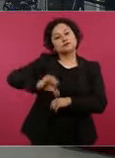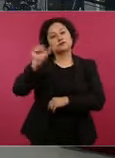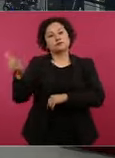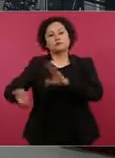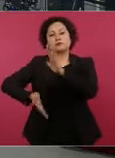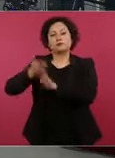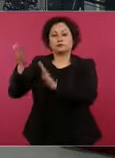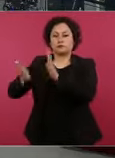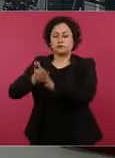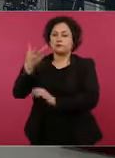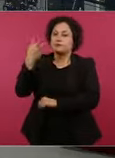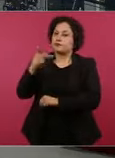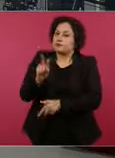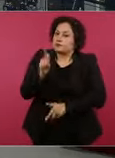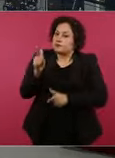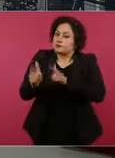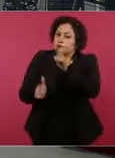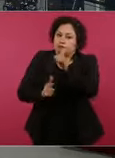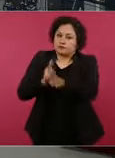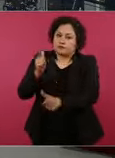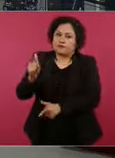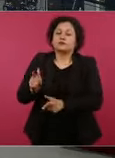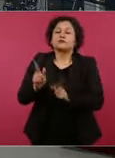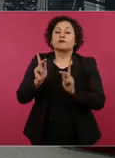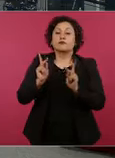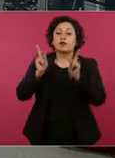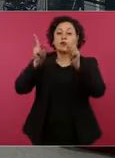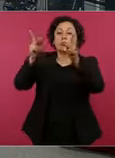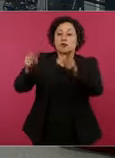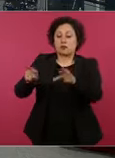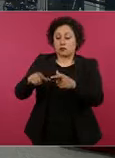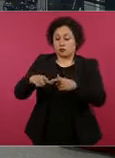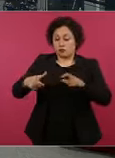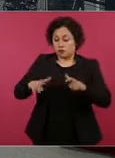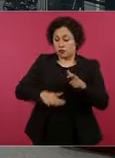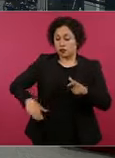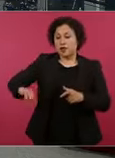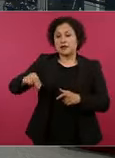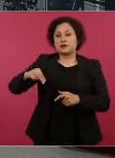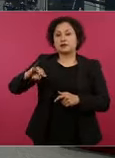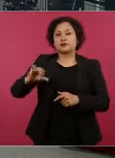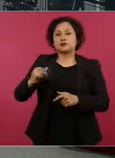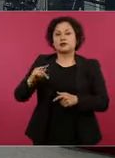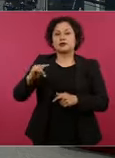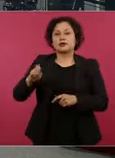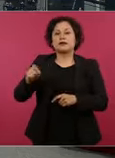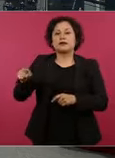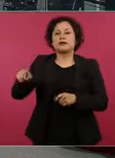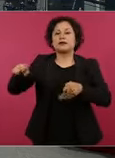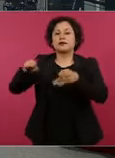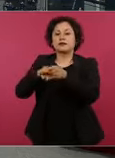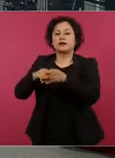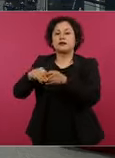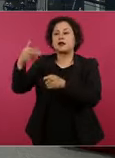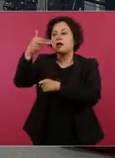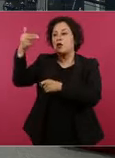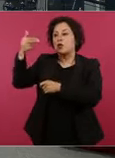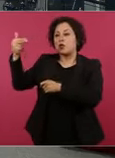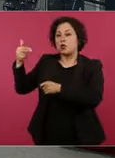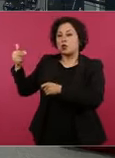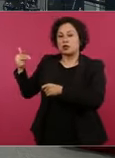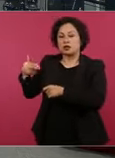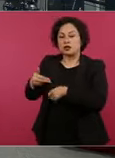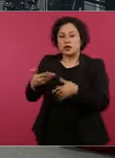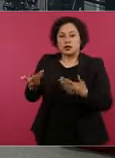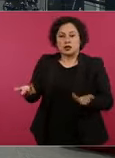lenta. Se trata del puente que se construye sobre la laguna Nichupté en la zona hotelera, para ver si nos pudiera dar también un avance. Sí, estás